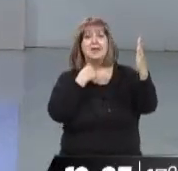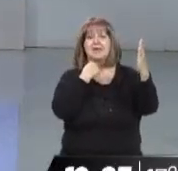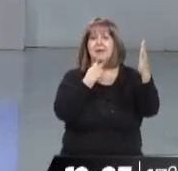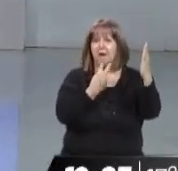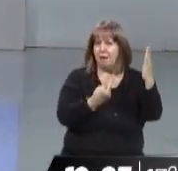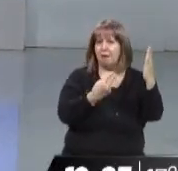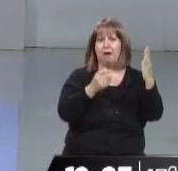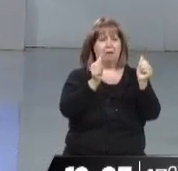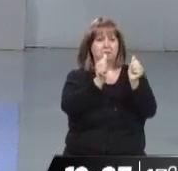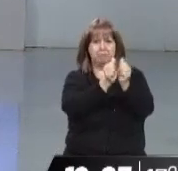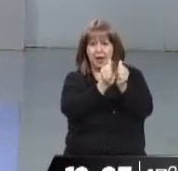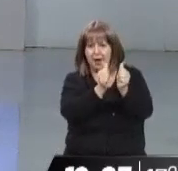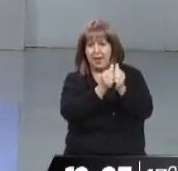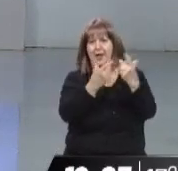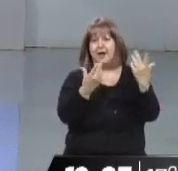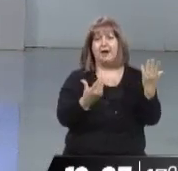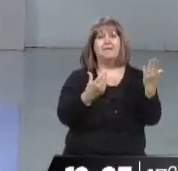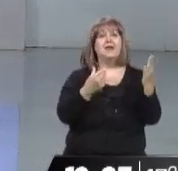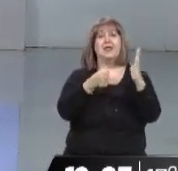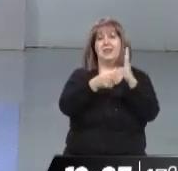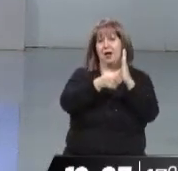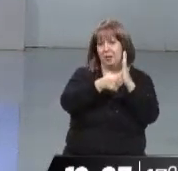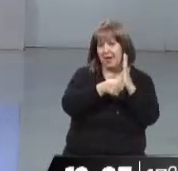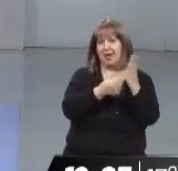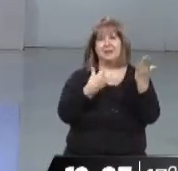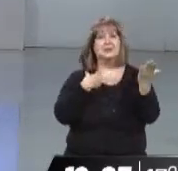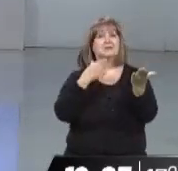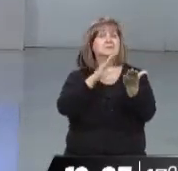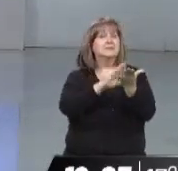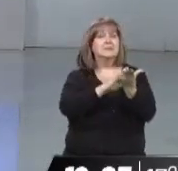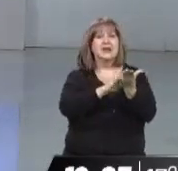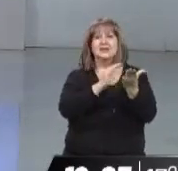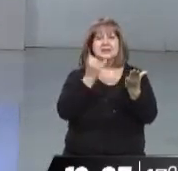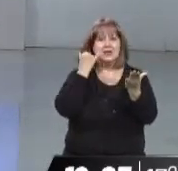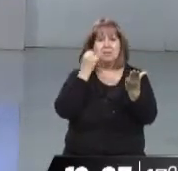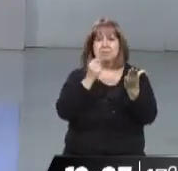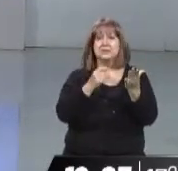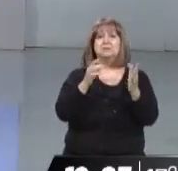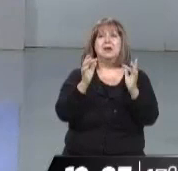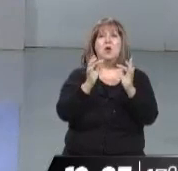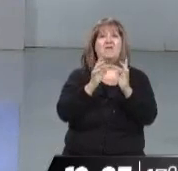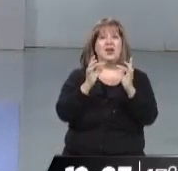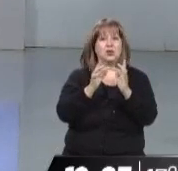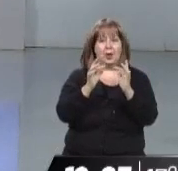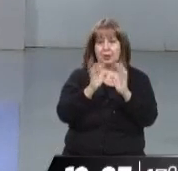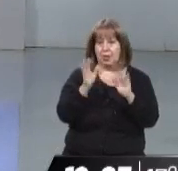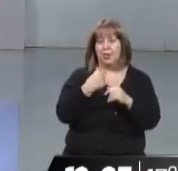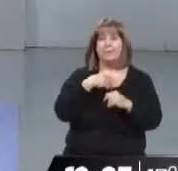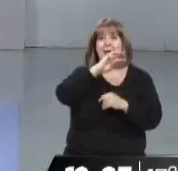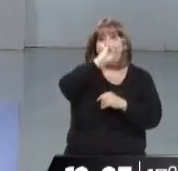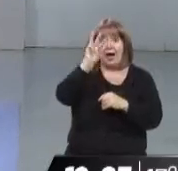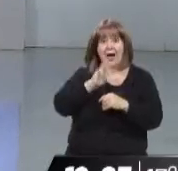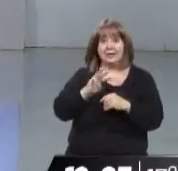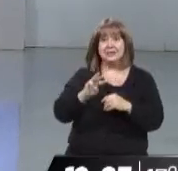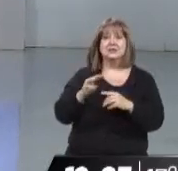y esto es muy pareja, bueno, relaciones familiares, los hijos, los, sí, datos de identidad, presentar la documentación en atención virtual. actual, porque el ANSES va a detectar claro.